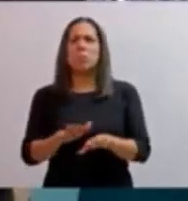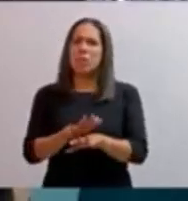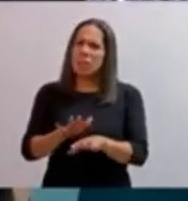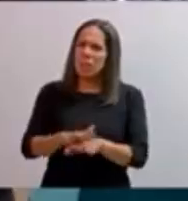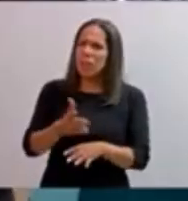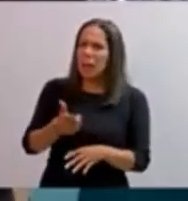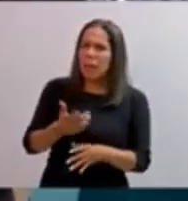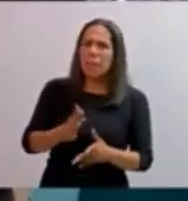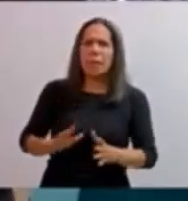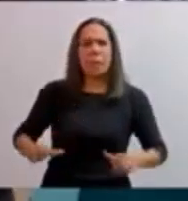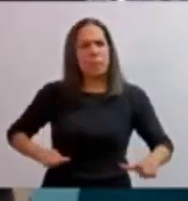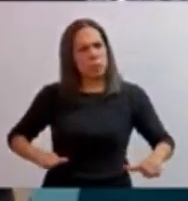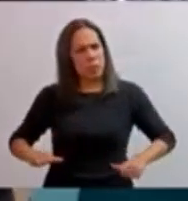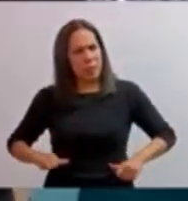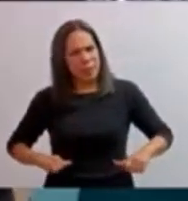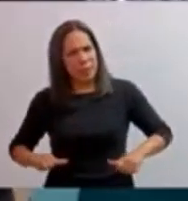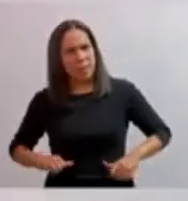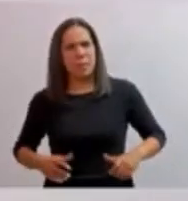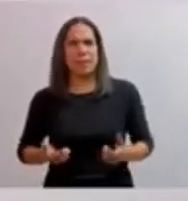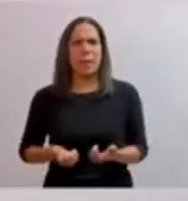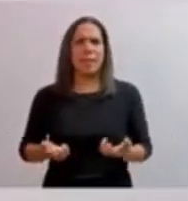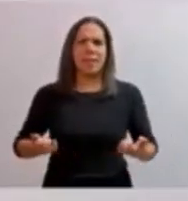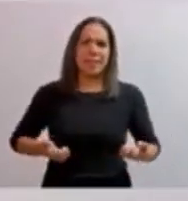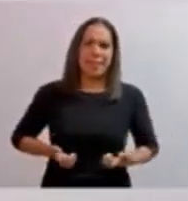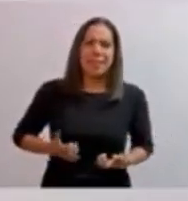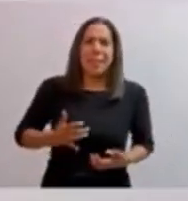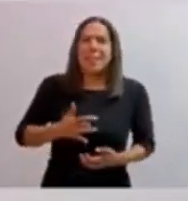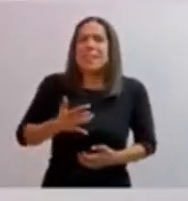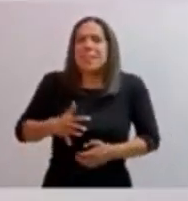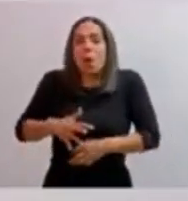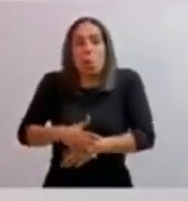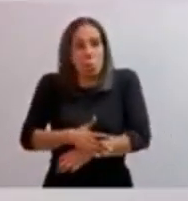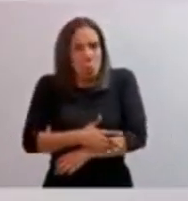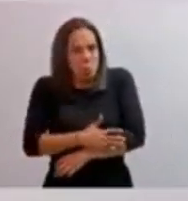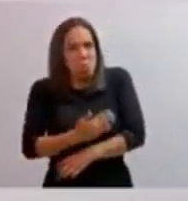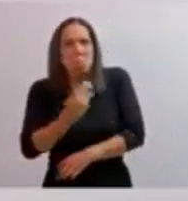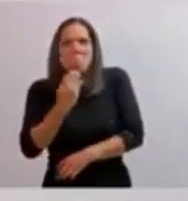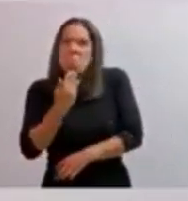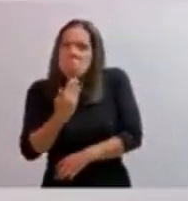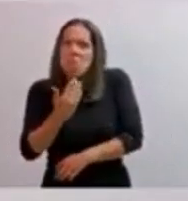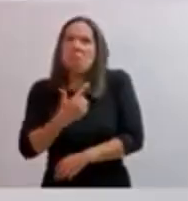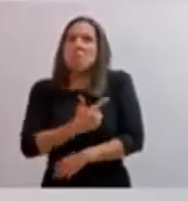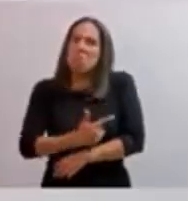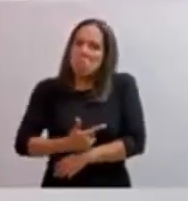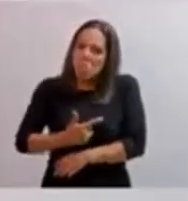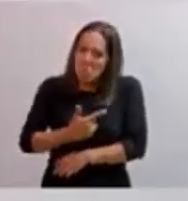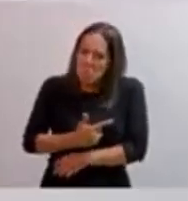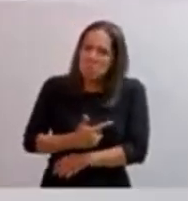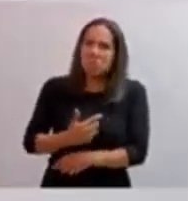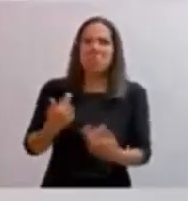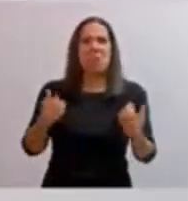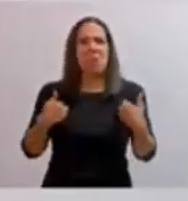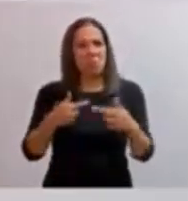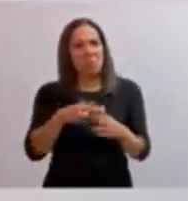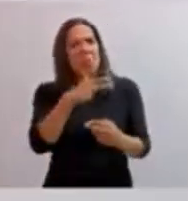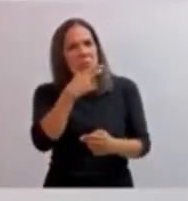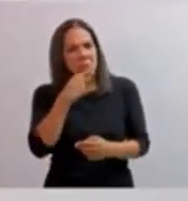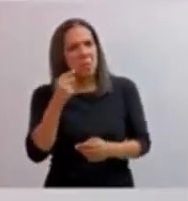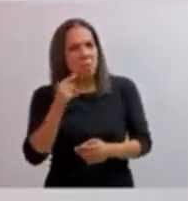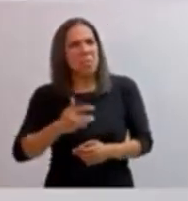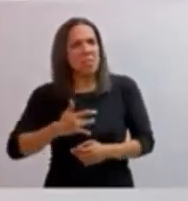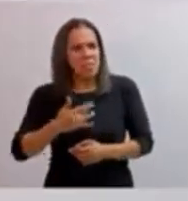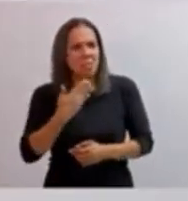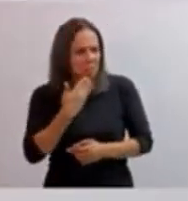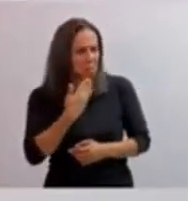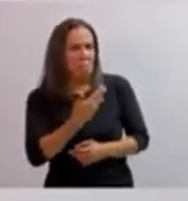una dinámica diferente, en donde ha sido recibido con mucho gusto por los docentes, porque ellos están recuperando